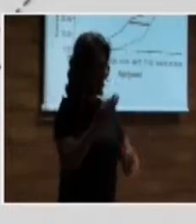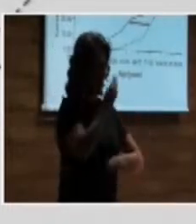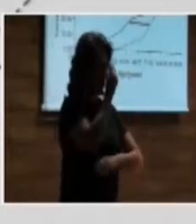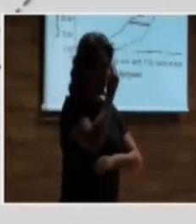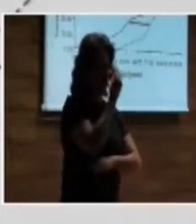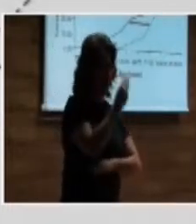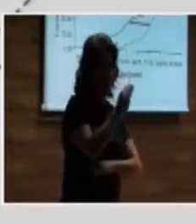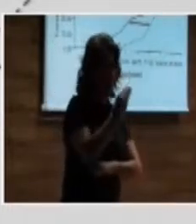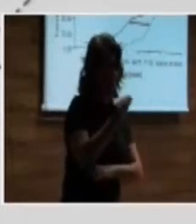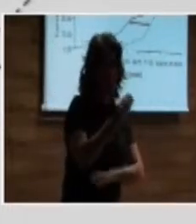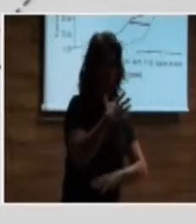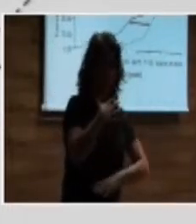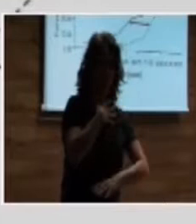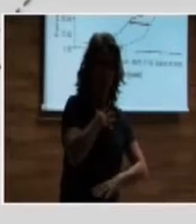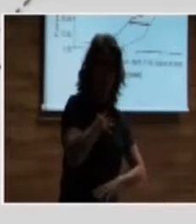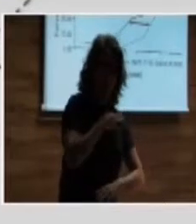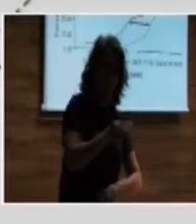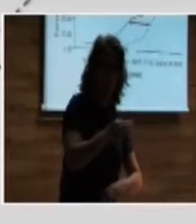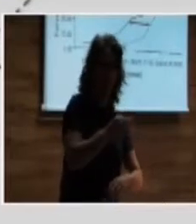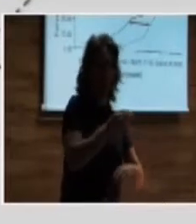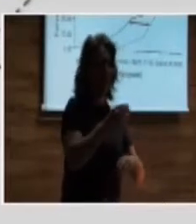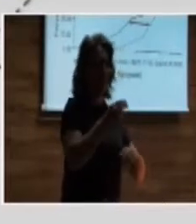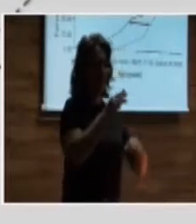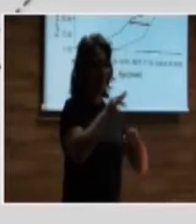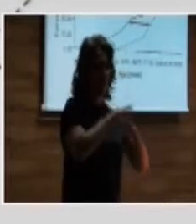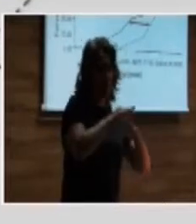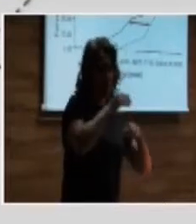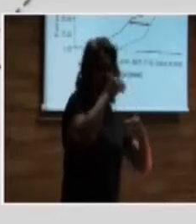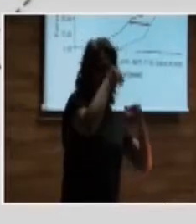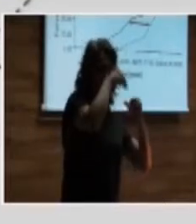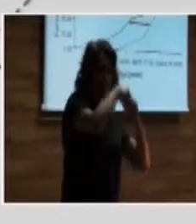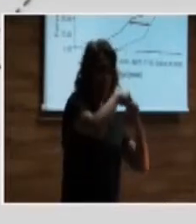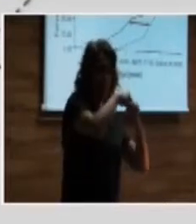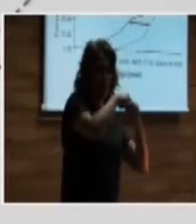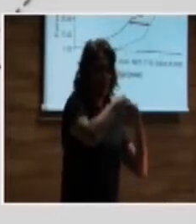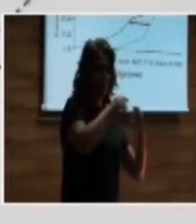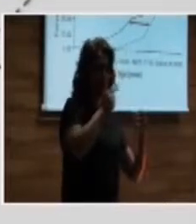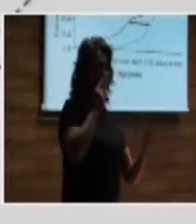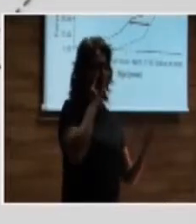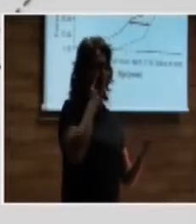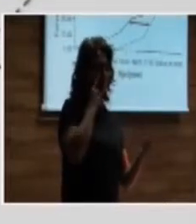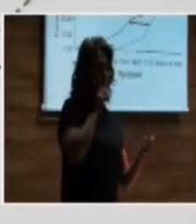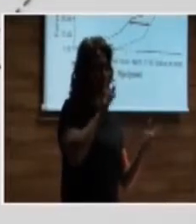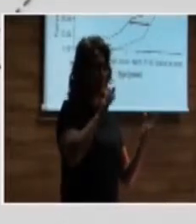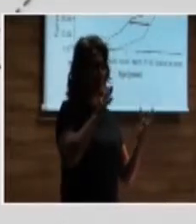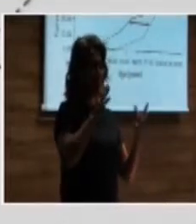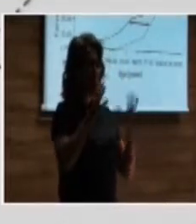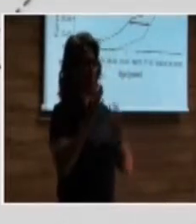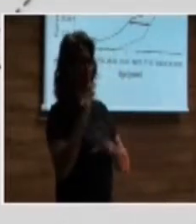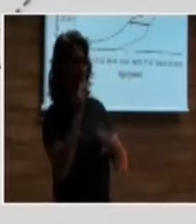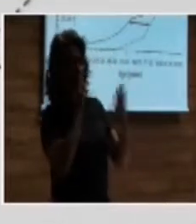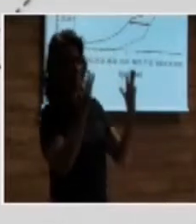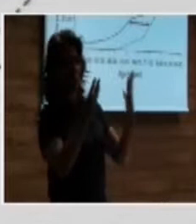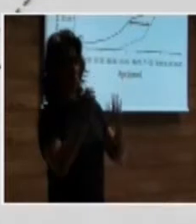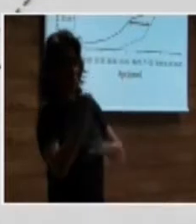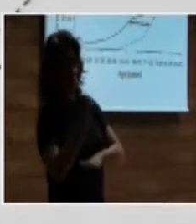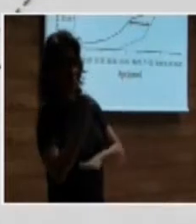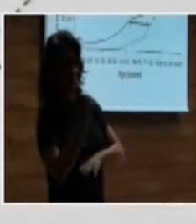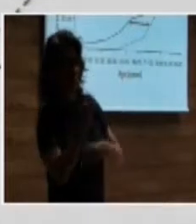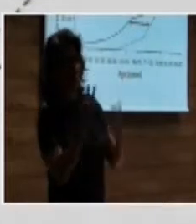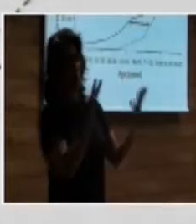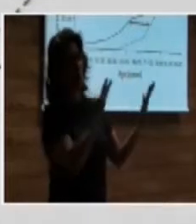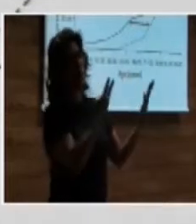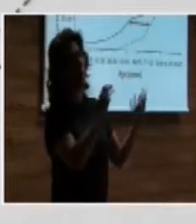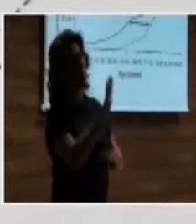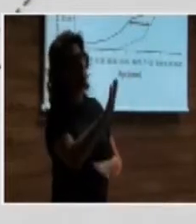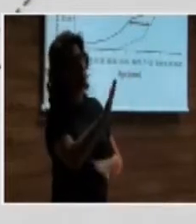tienen depósitos de beta-amiloide, y observamos cómo con el paso del tiempo, a los 85 años, casi todas las